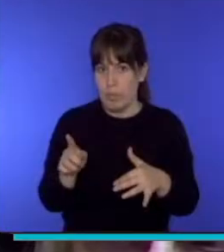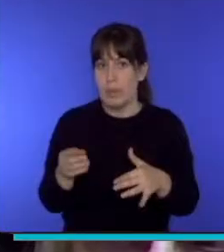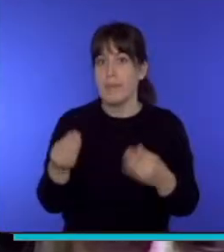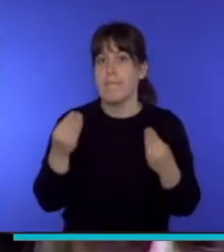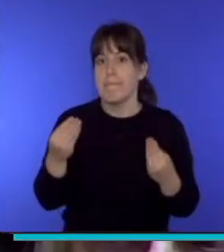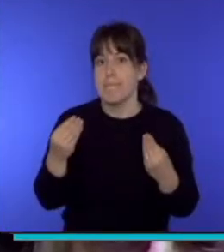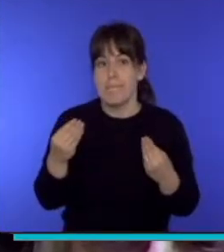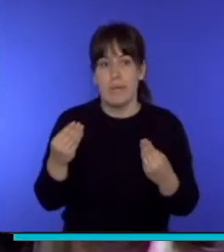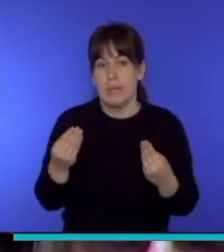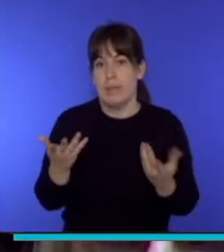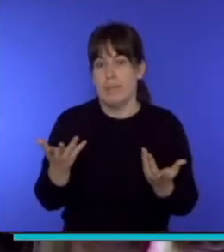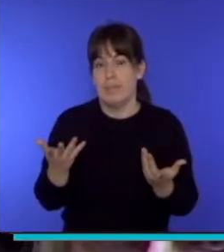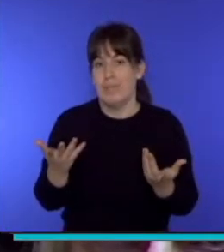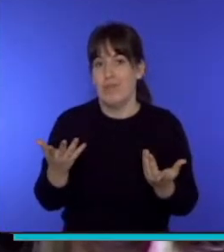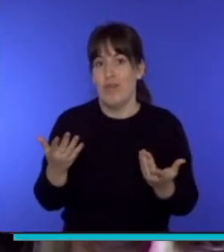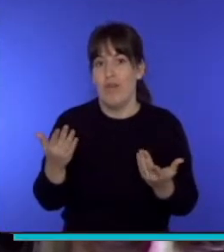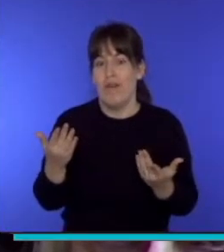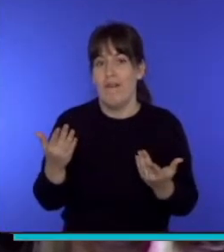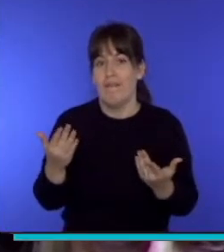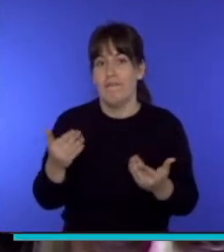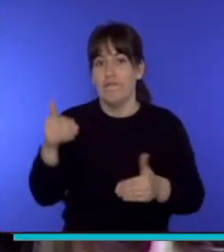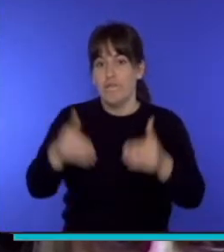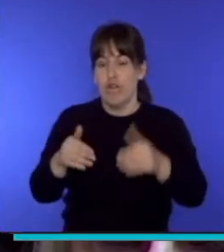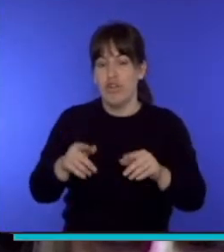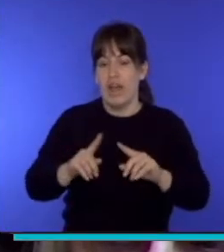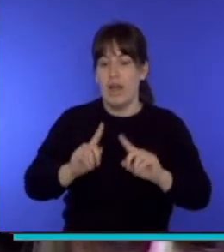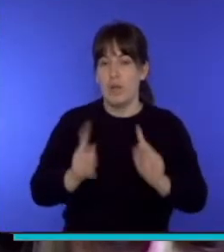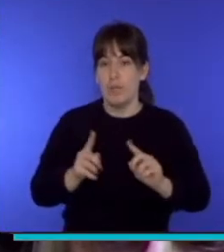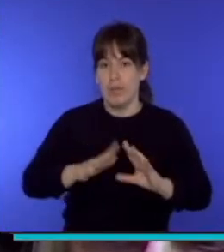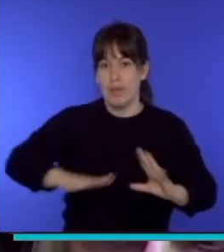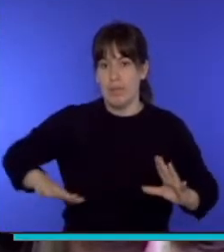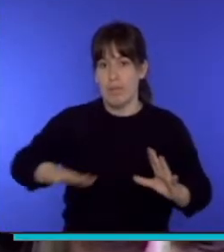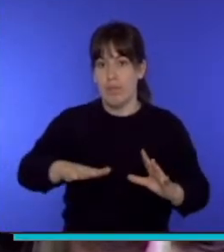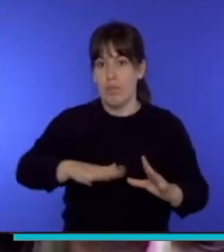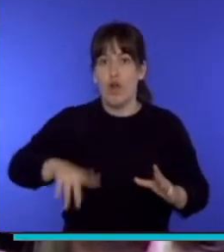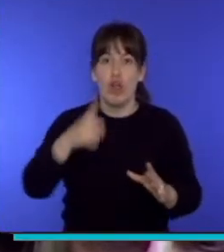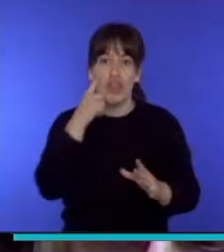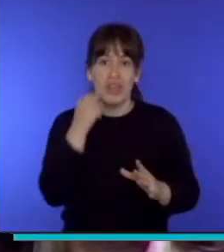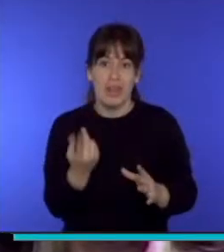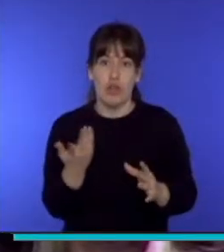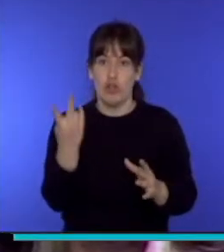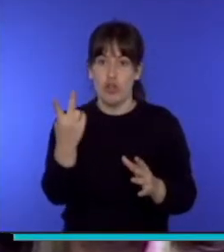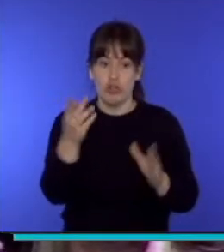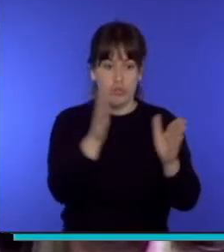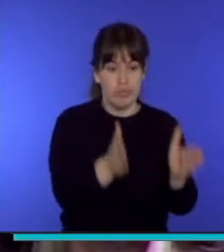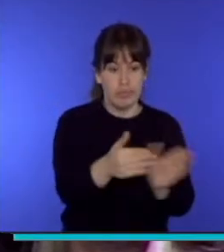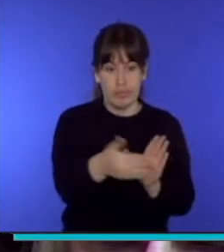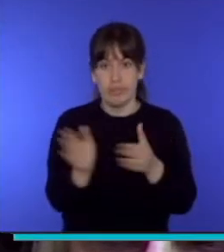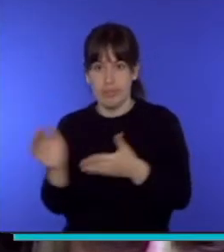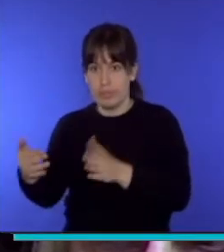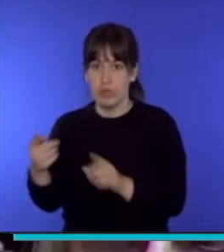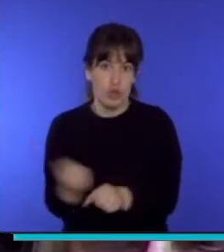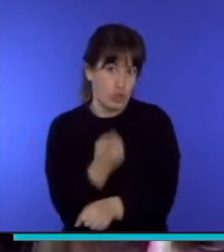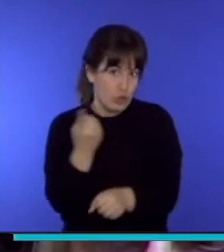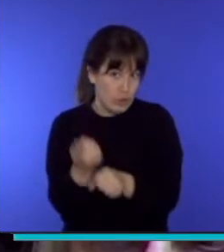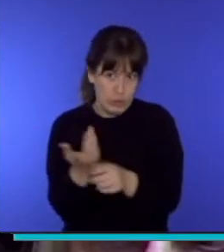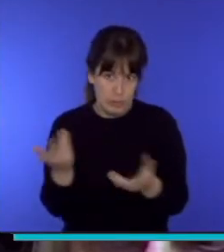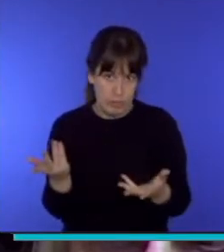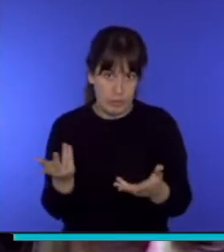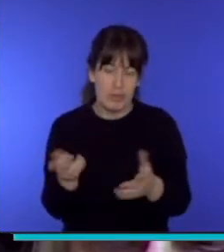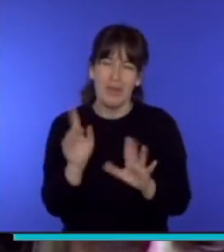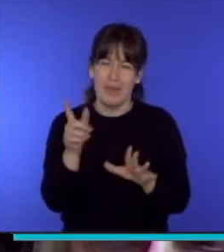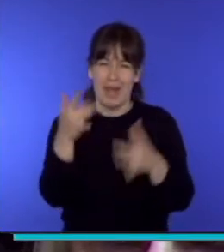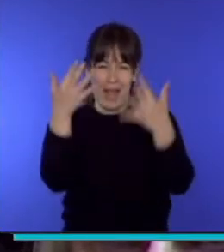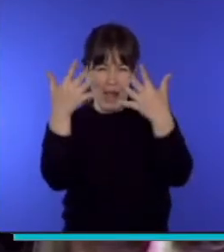porque no podíamos votar en el mismo día con dos urnas distintas. Más allá de algunos errores